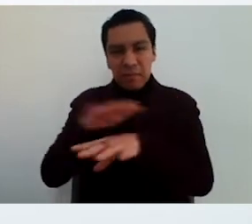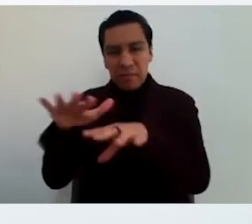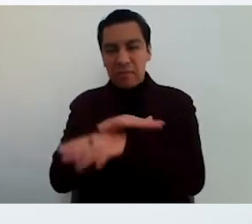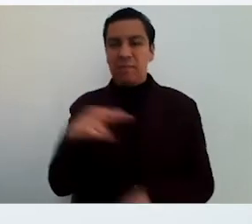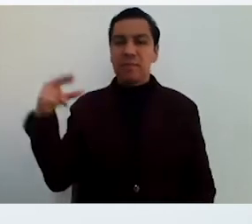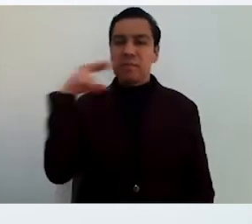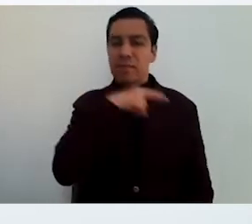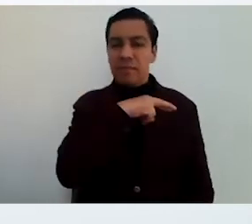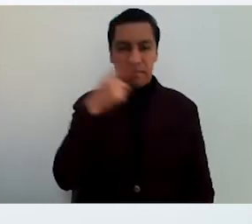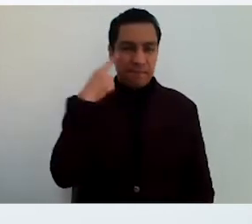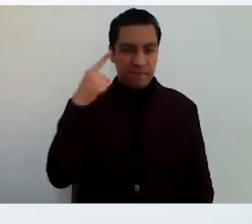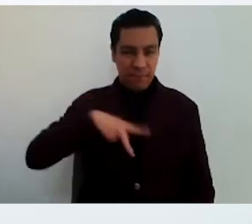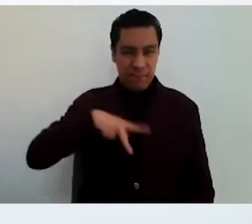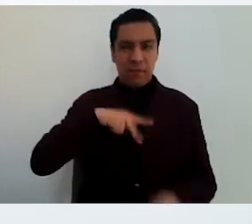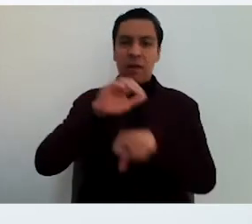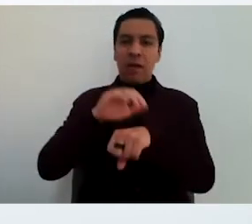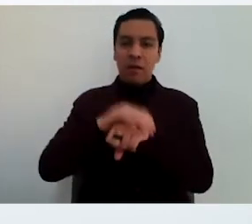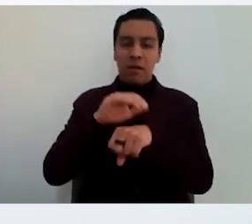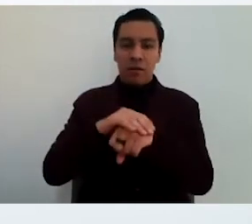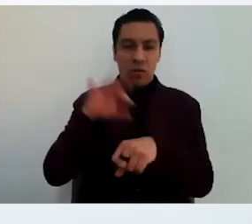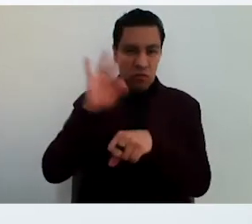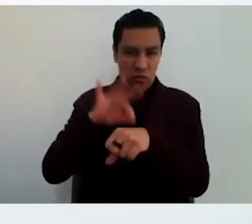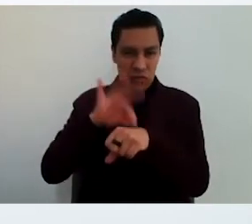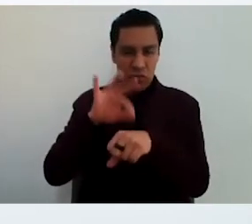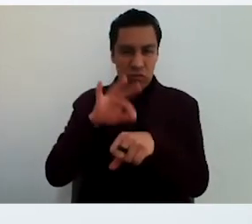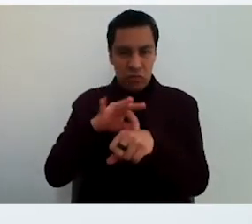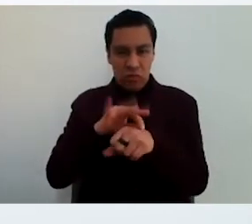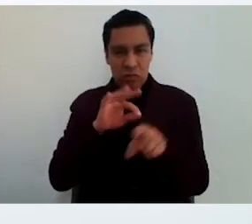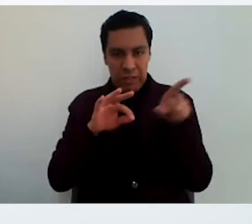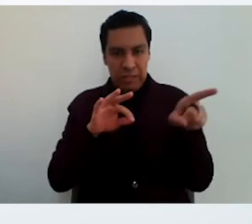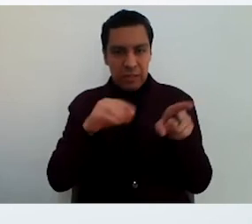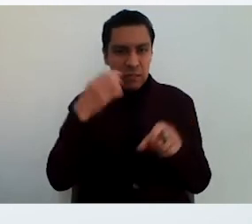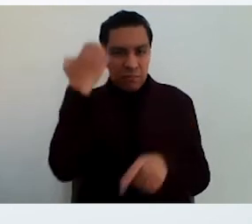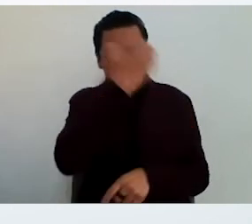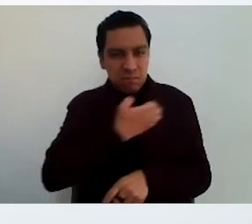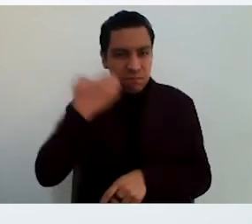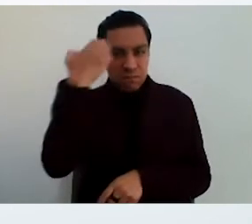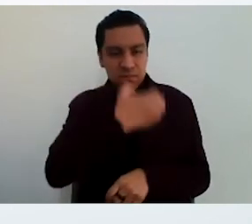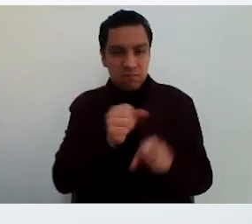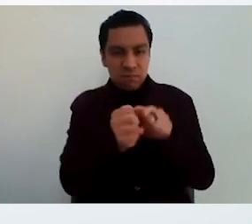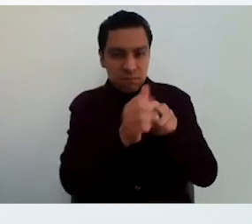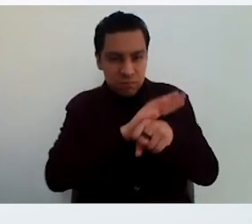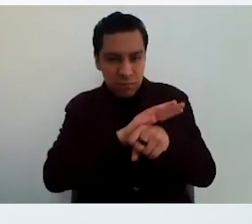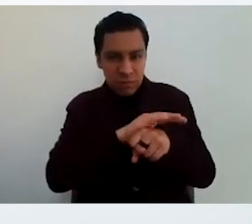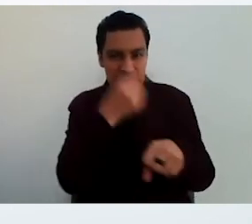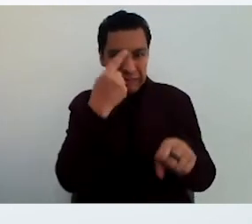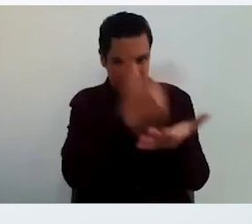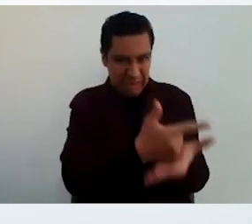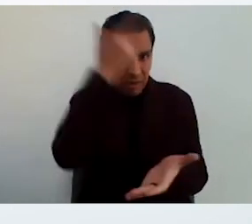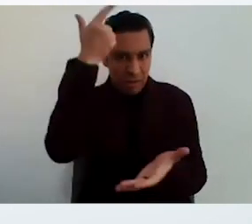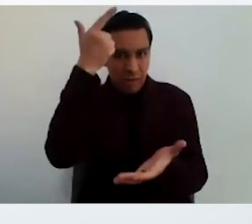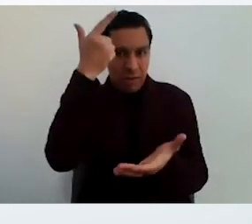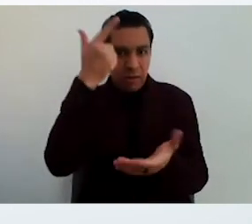algunos amigos míos que manejan pacientes en condición crítica, los que llamamos intensivistas, me dicen